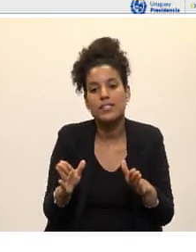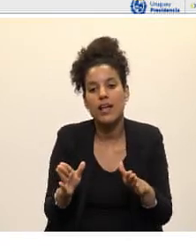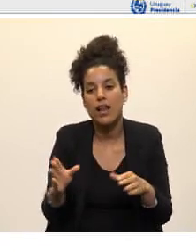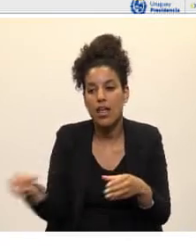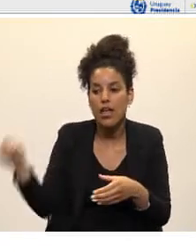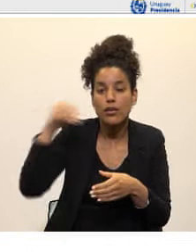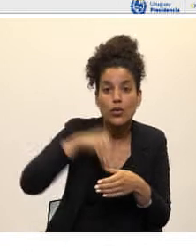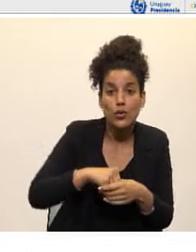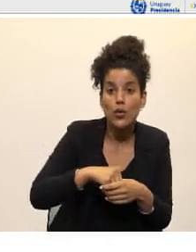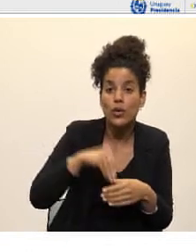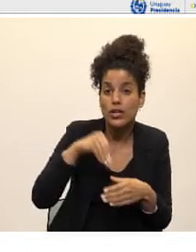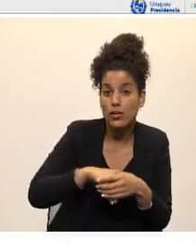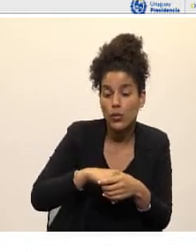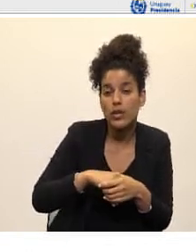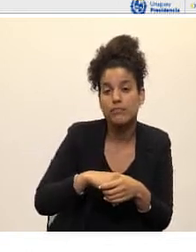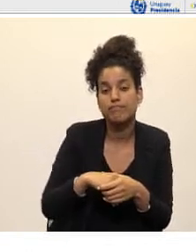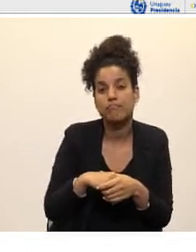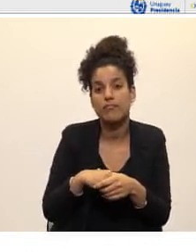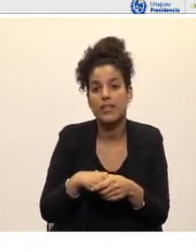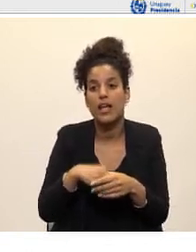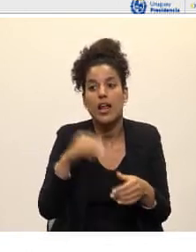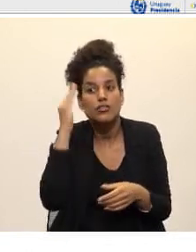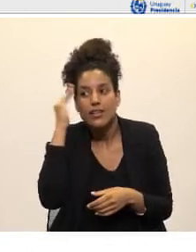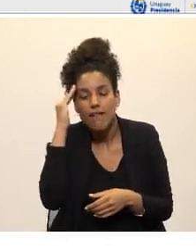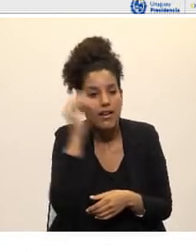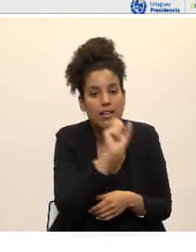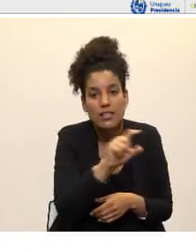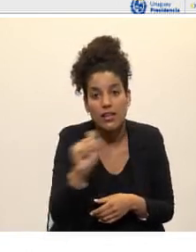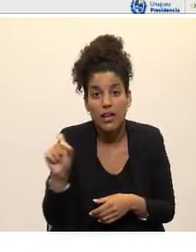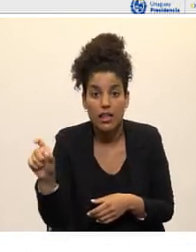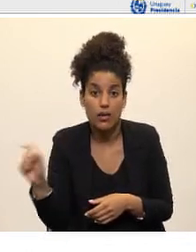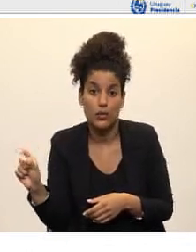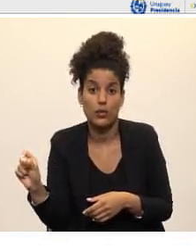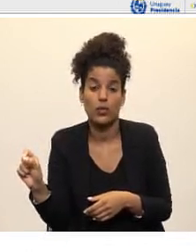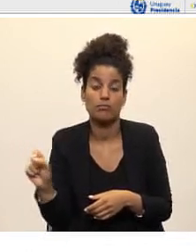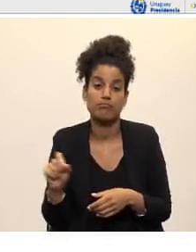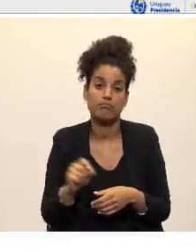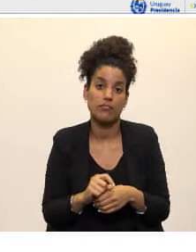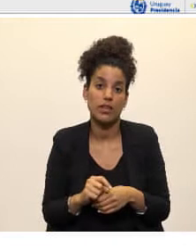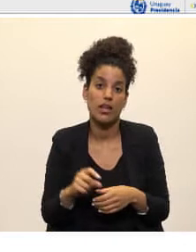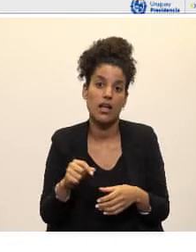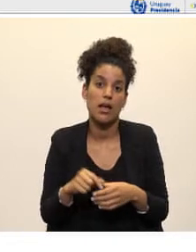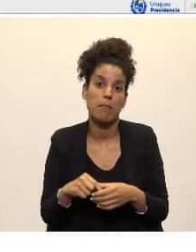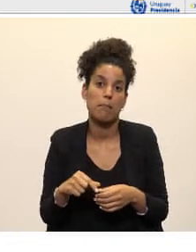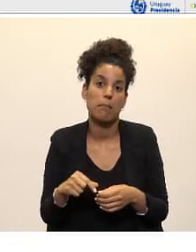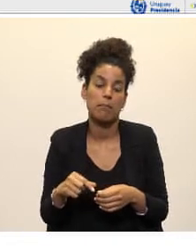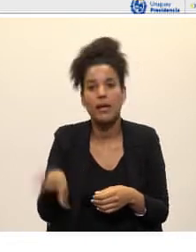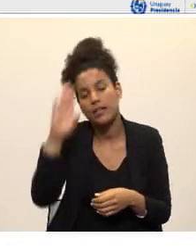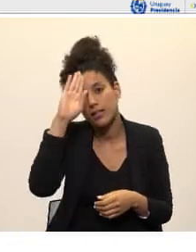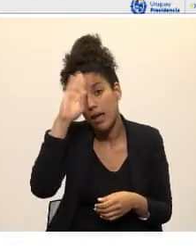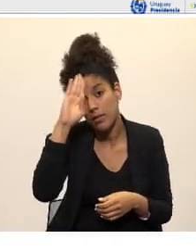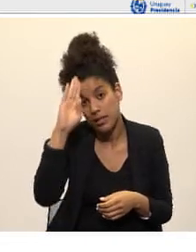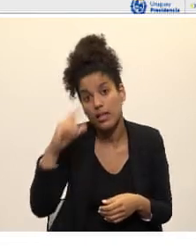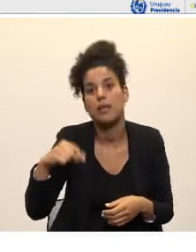las habilidades y los saberes propios a ser adquiridos para ser